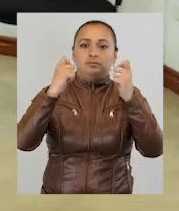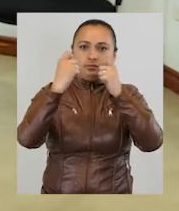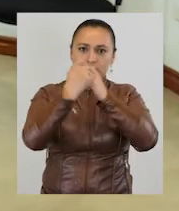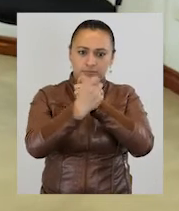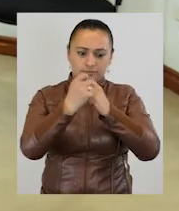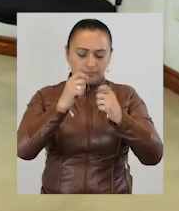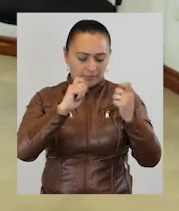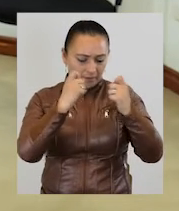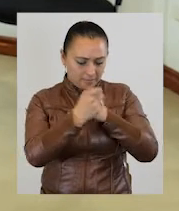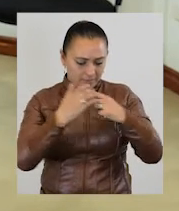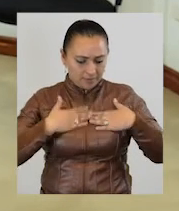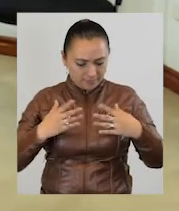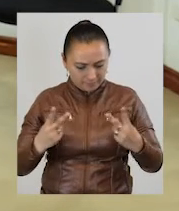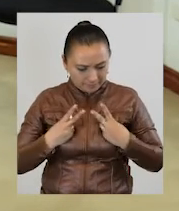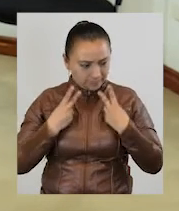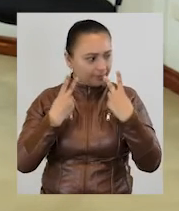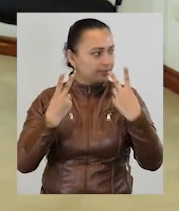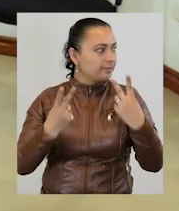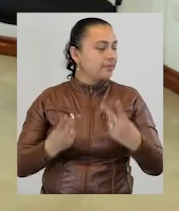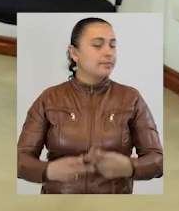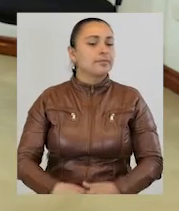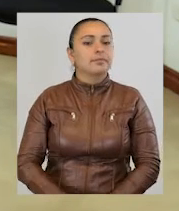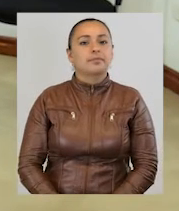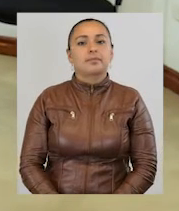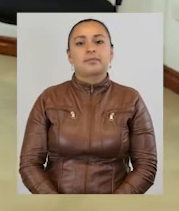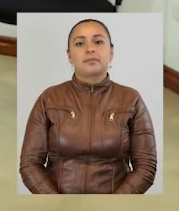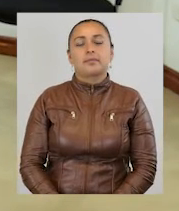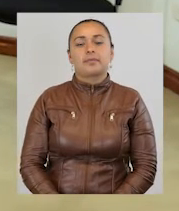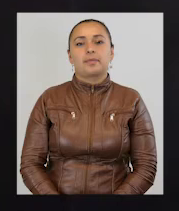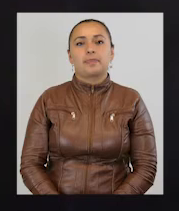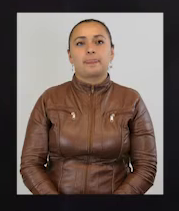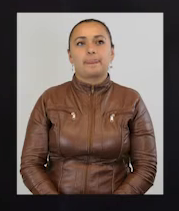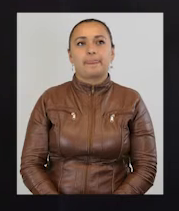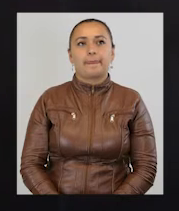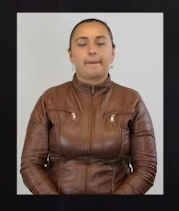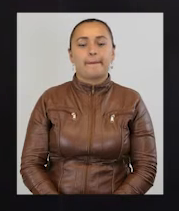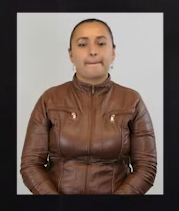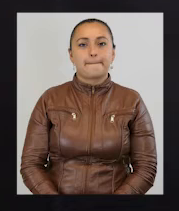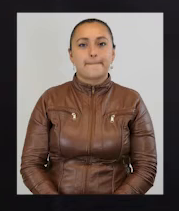que nos ayude a cambiar nuestra existencia.